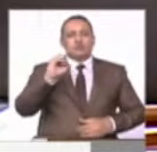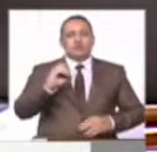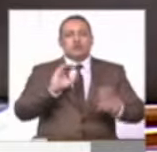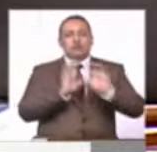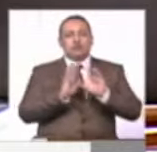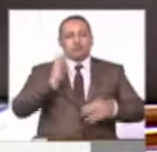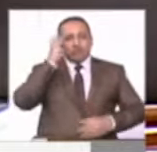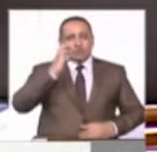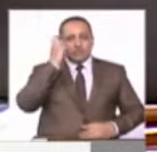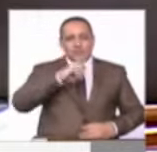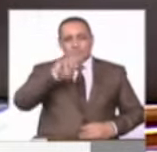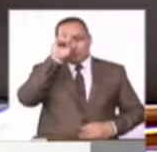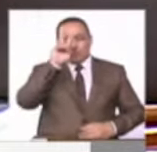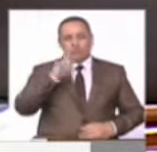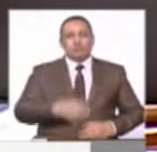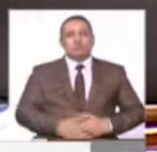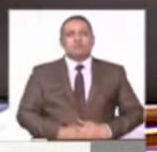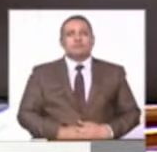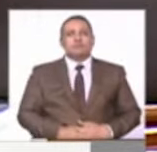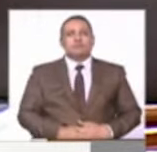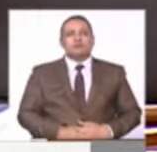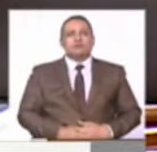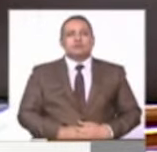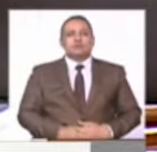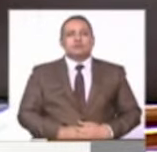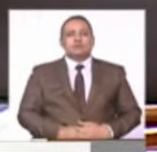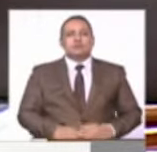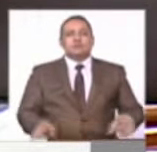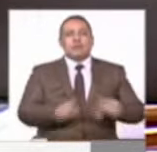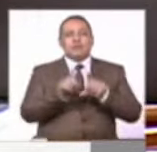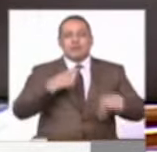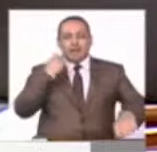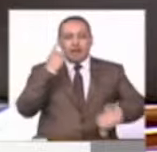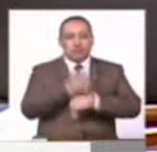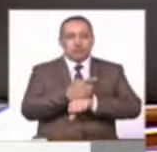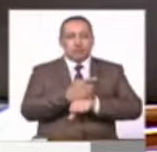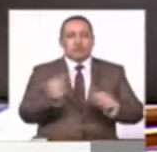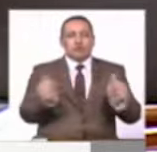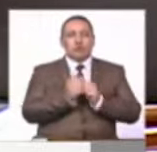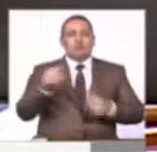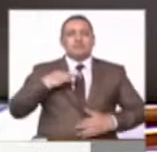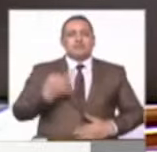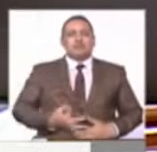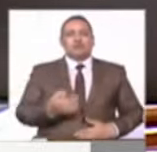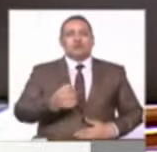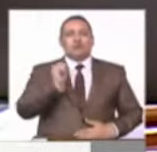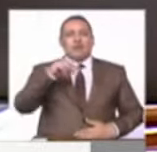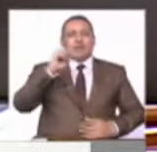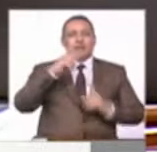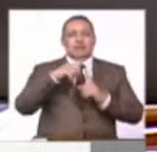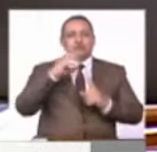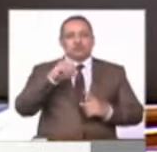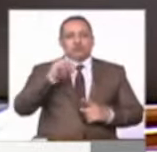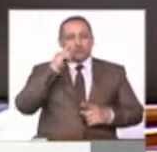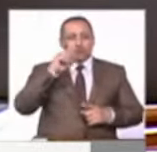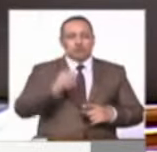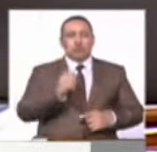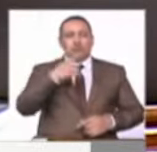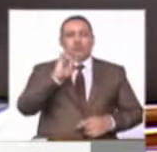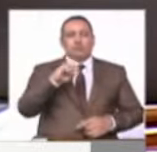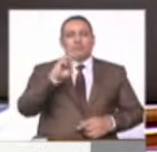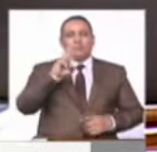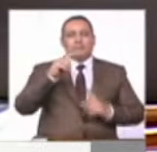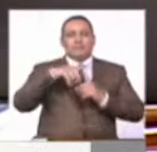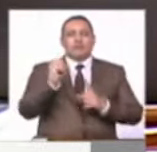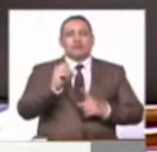constitución política del Estado acusar al señor Antonio Humberto de la